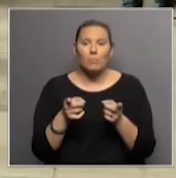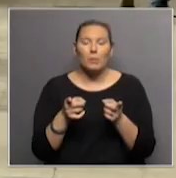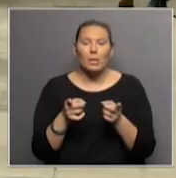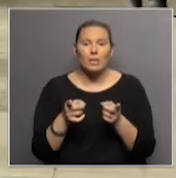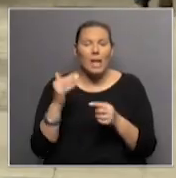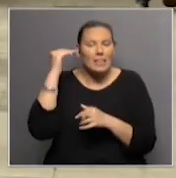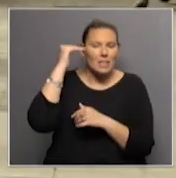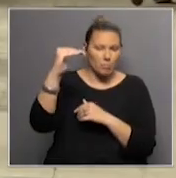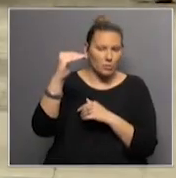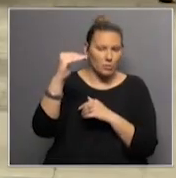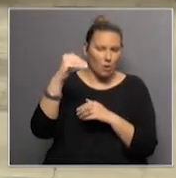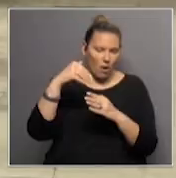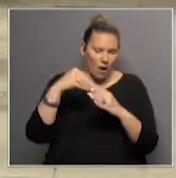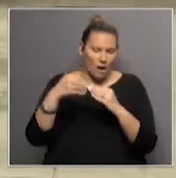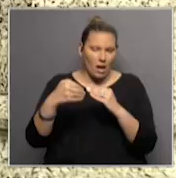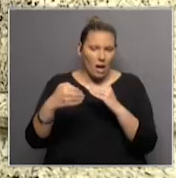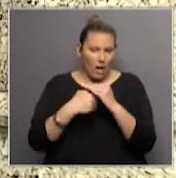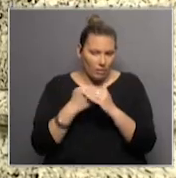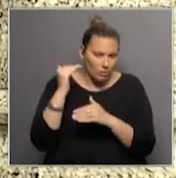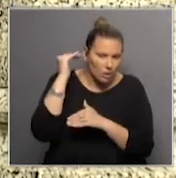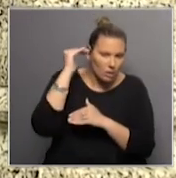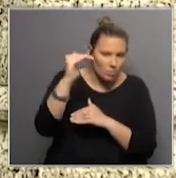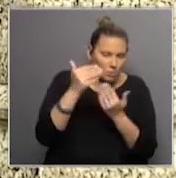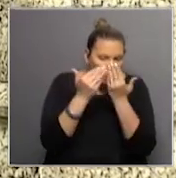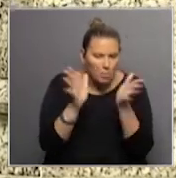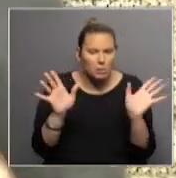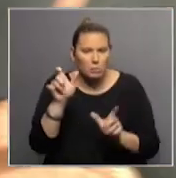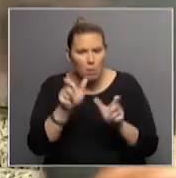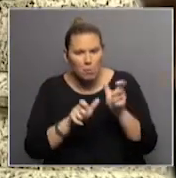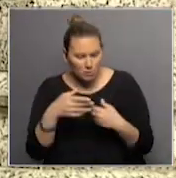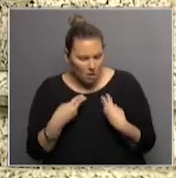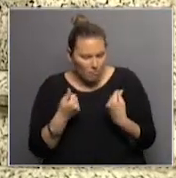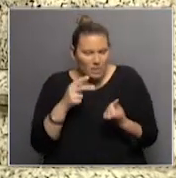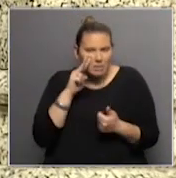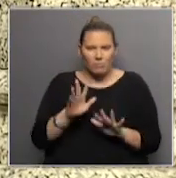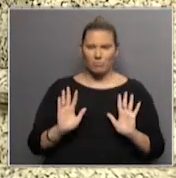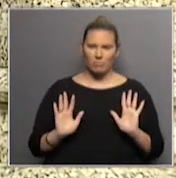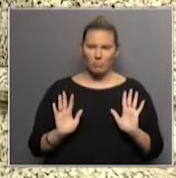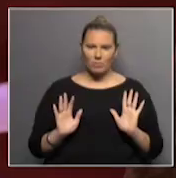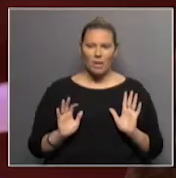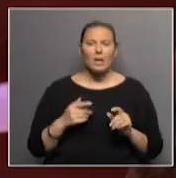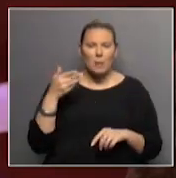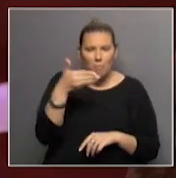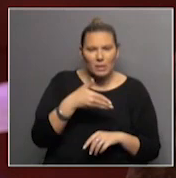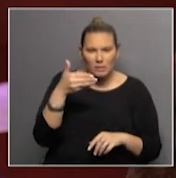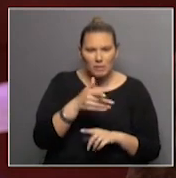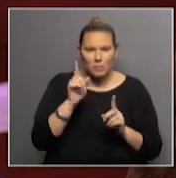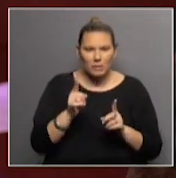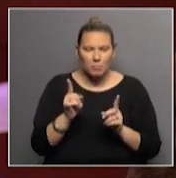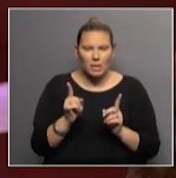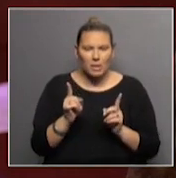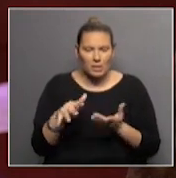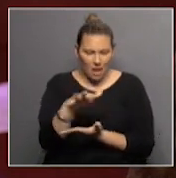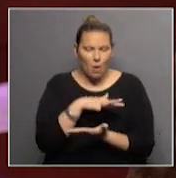lugar de apertura y de que la comunidad lo viva y lo sienta y participe de Palacio